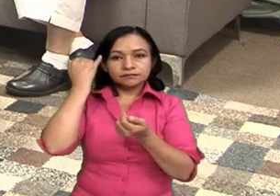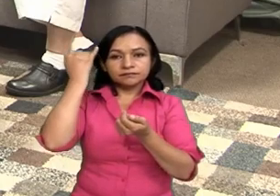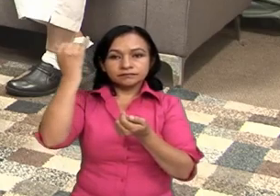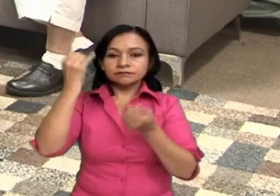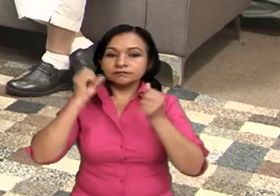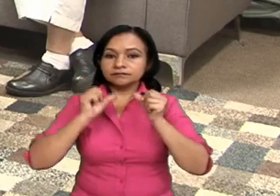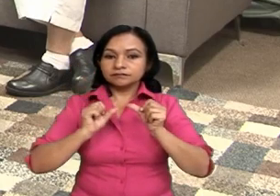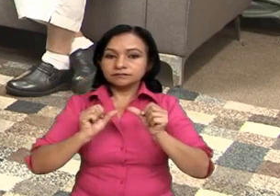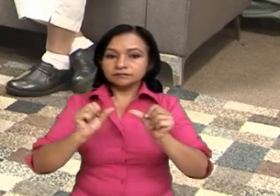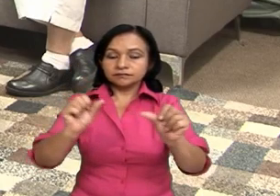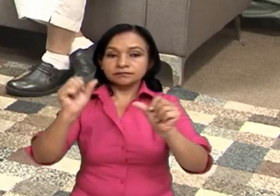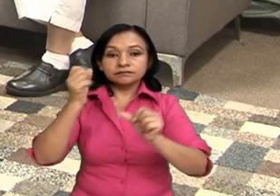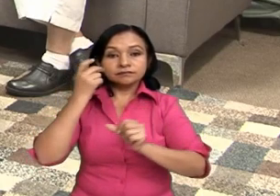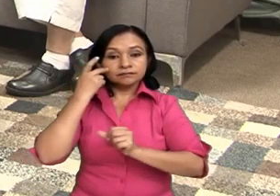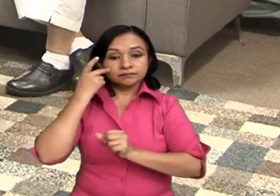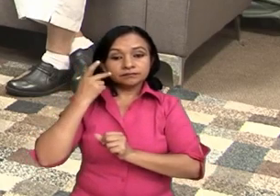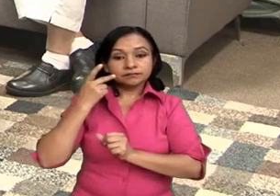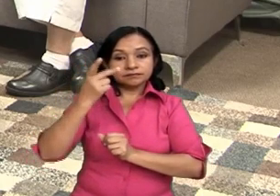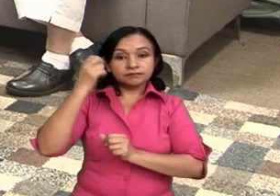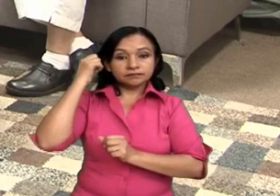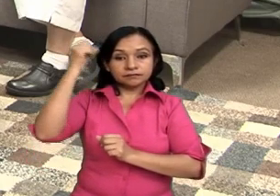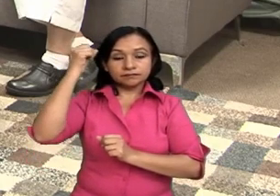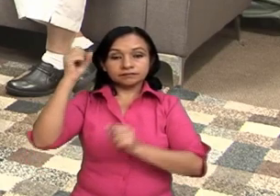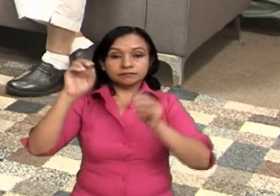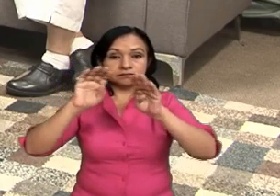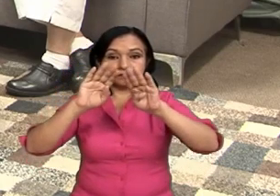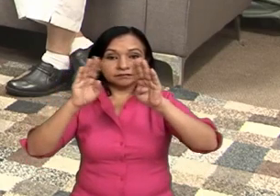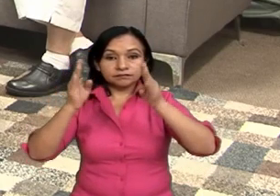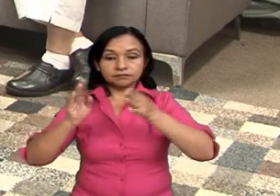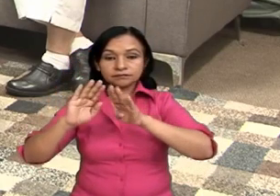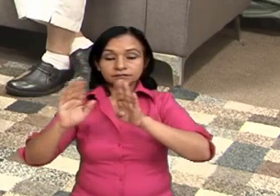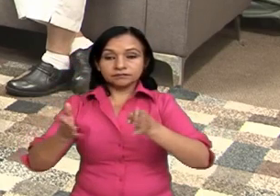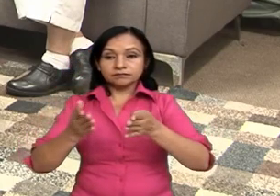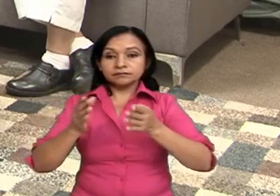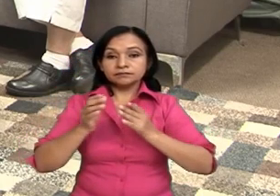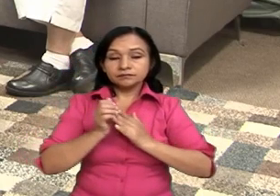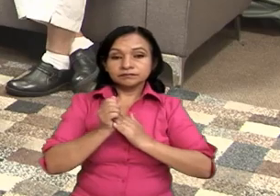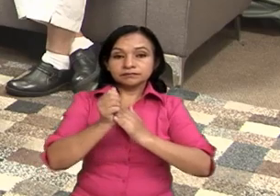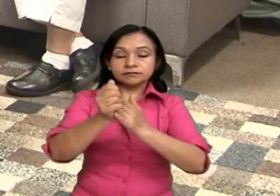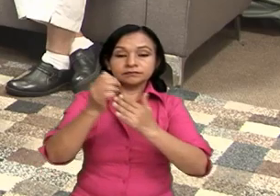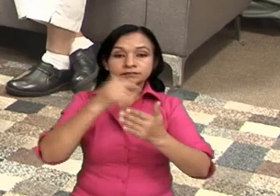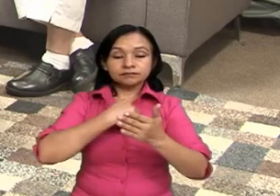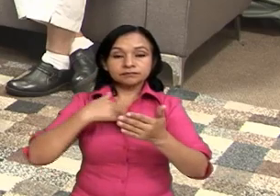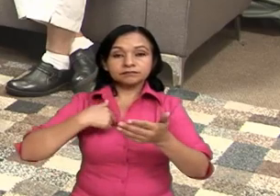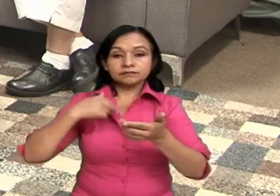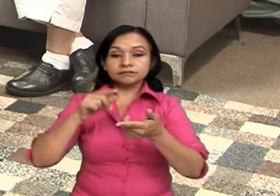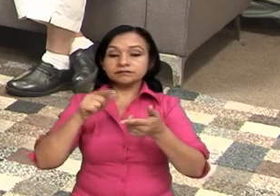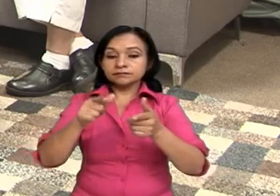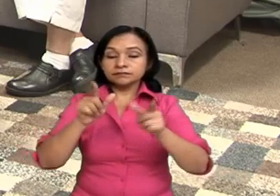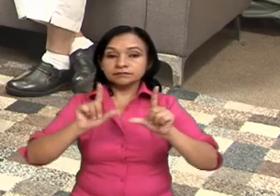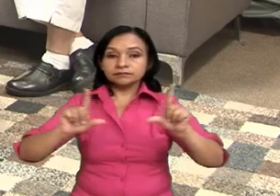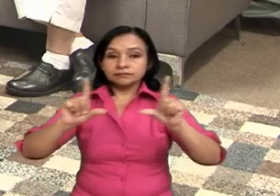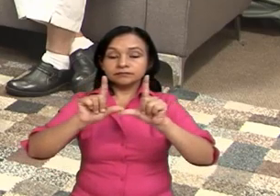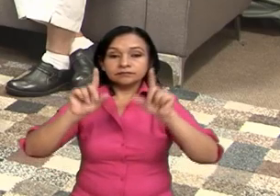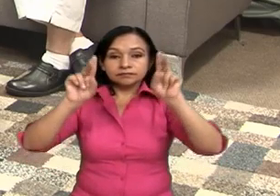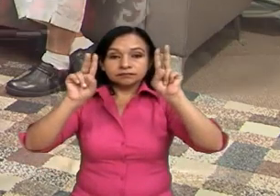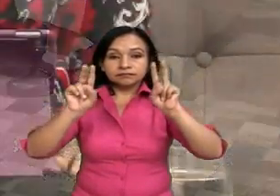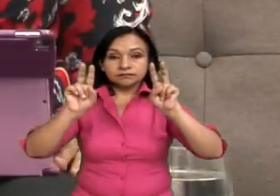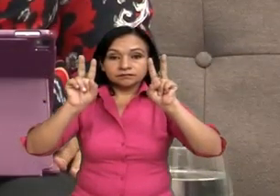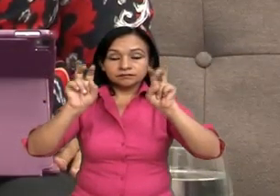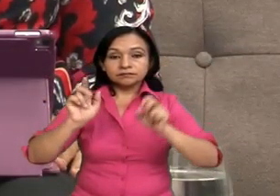emprendedora y victoriosa, donde también las mujeres estamos liderando ese, ese campo. En ese marco